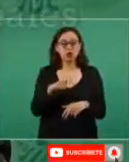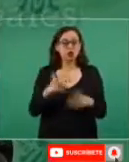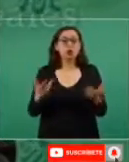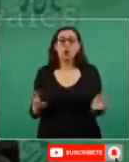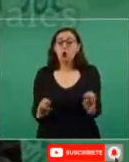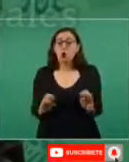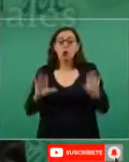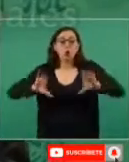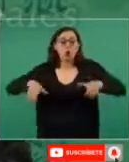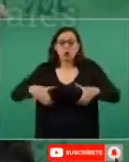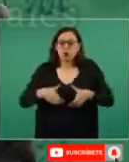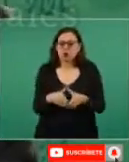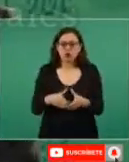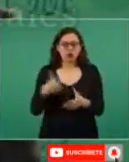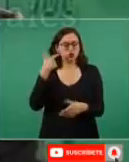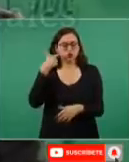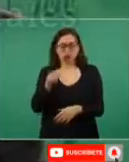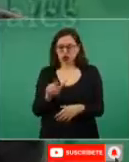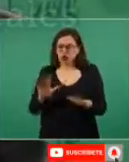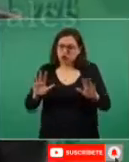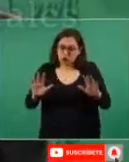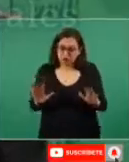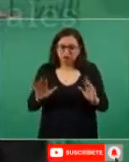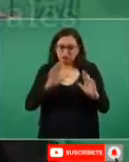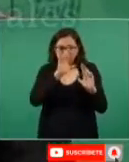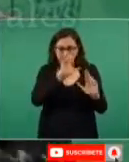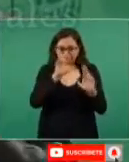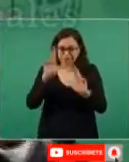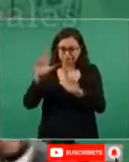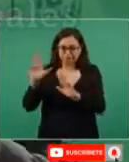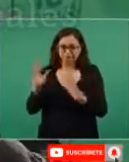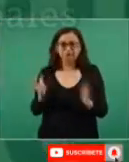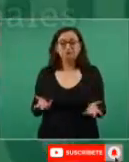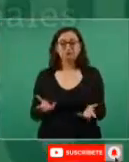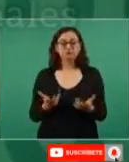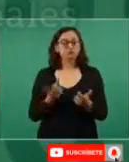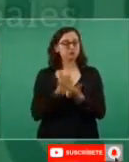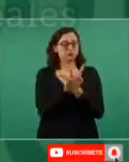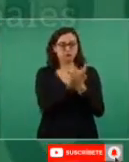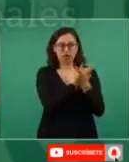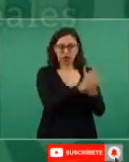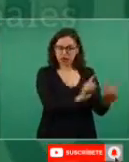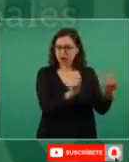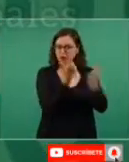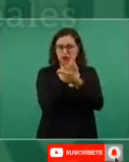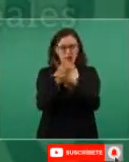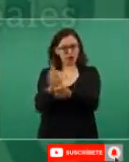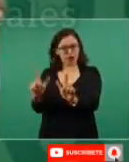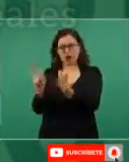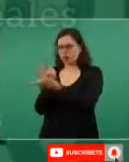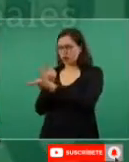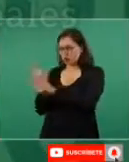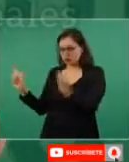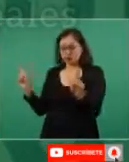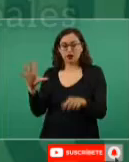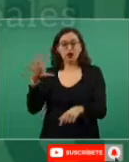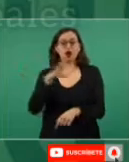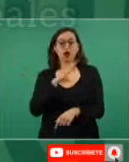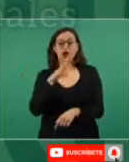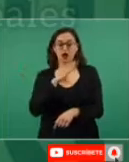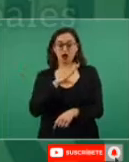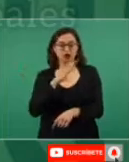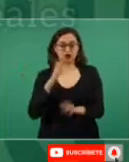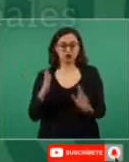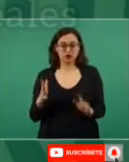educativa, porque hay libertades. Es decir, nada